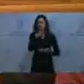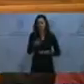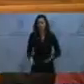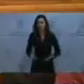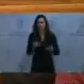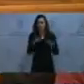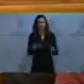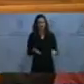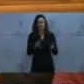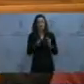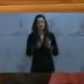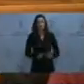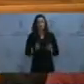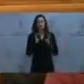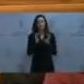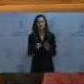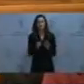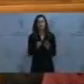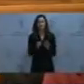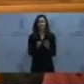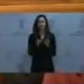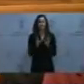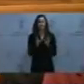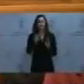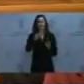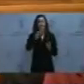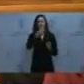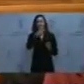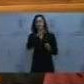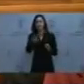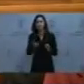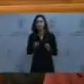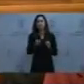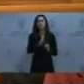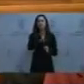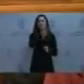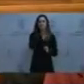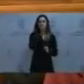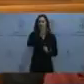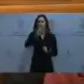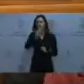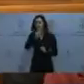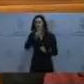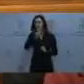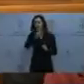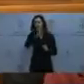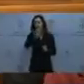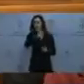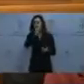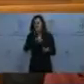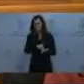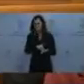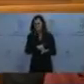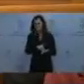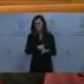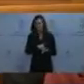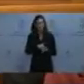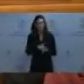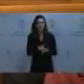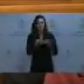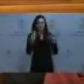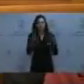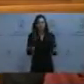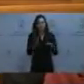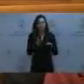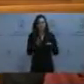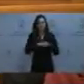de euros para la actuación de Boves en avales y 39.100.000 para la operación de la vivienda en Gijón, ambas operaciones de suelo industrial. A